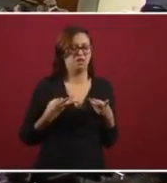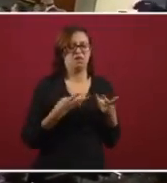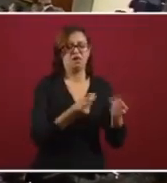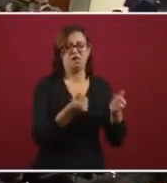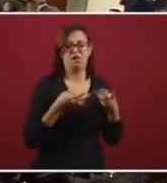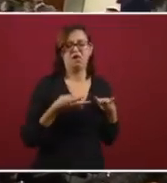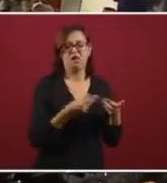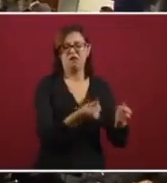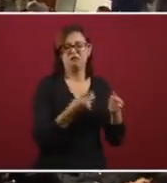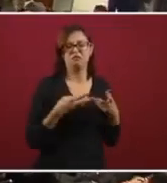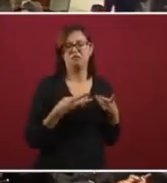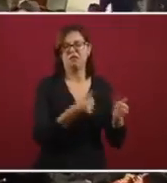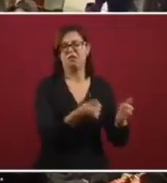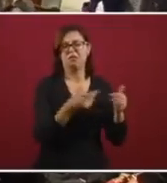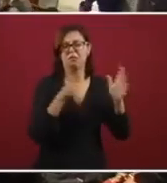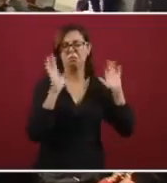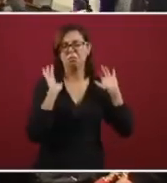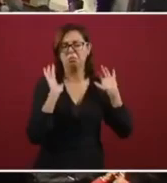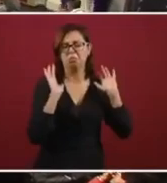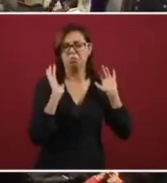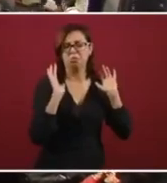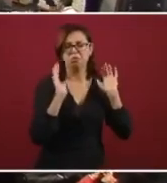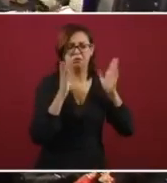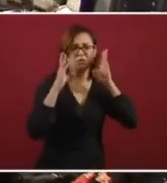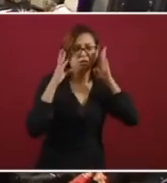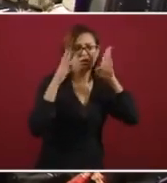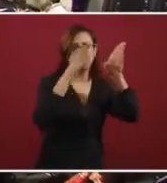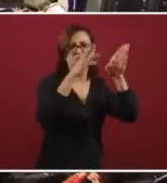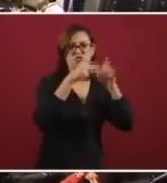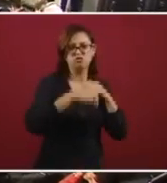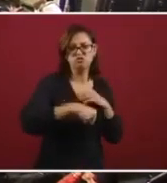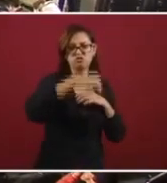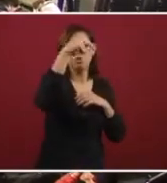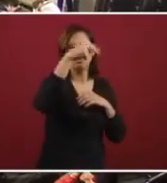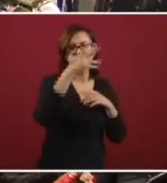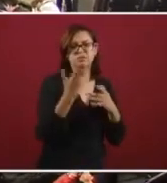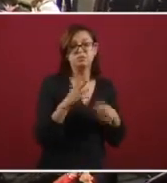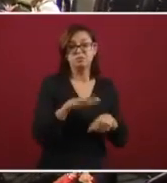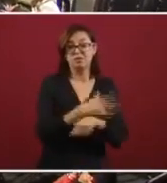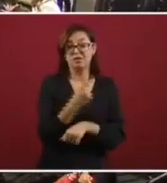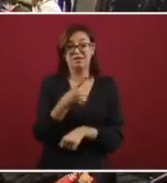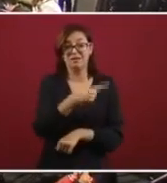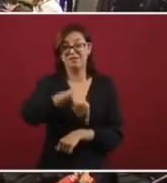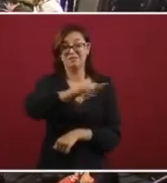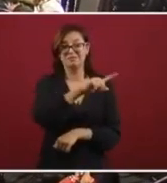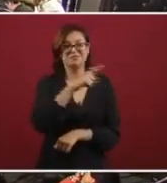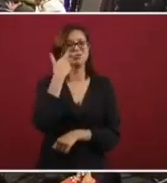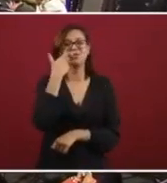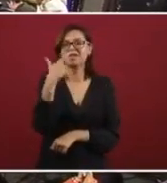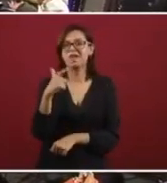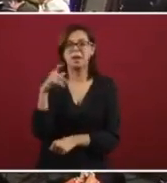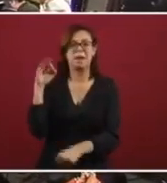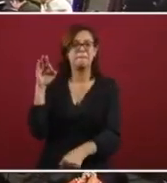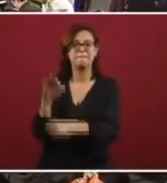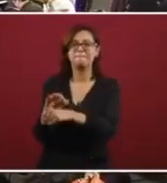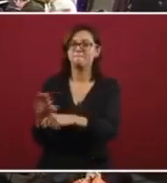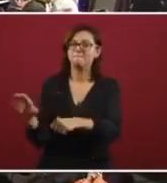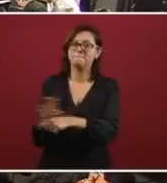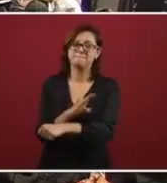producimos petróleo para beneficio de pemex ellos